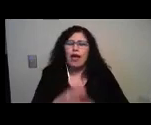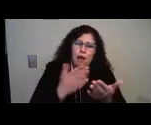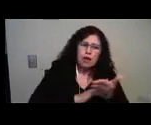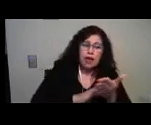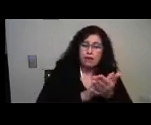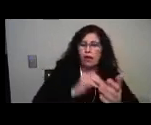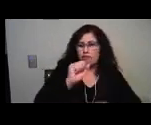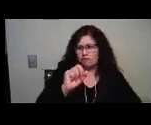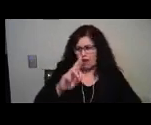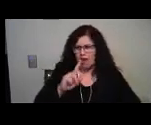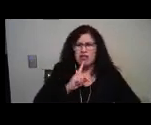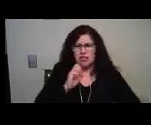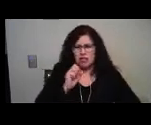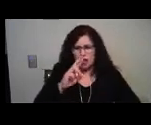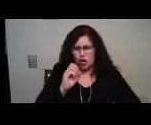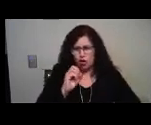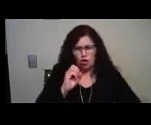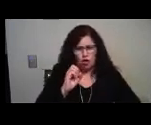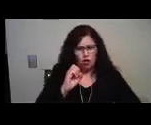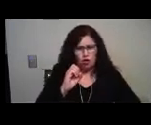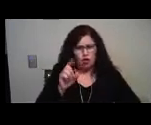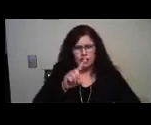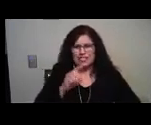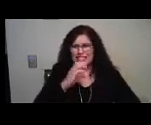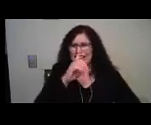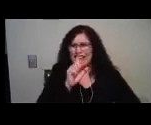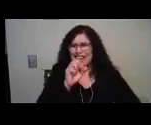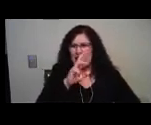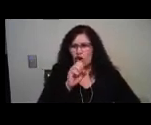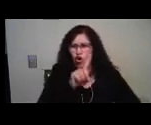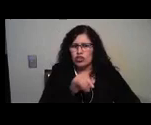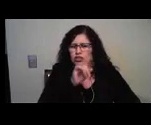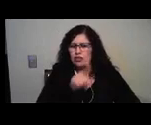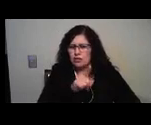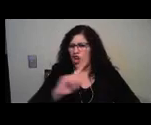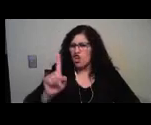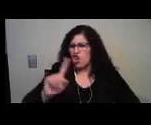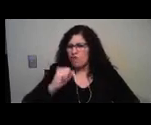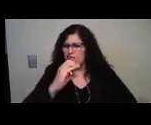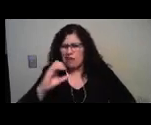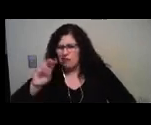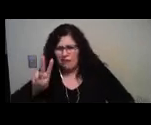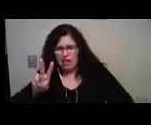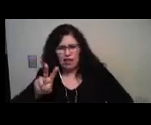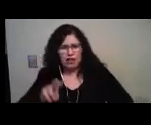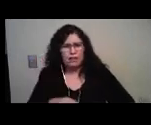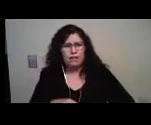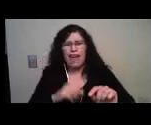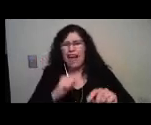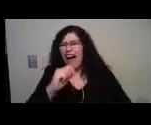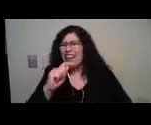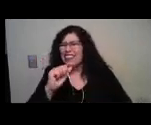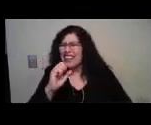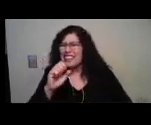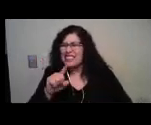aterosclerosis también sería un accidente. No, no es un accidente vascular, ¿ya? porque la aterosclerosis es progresiva,